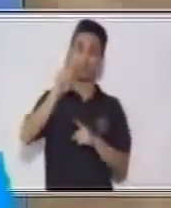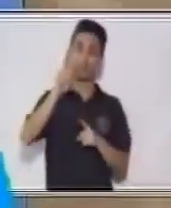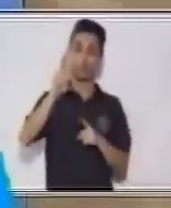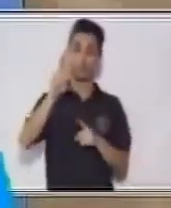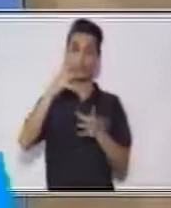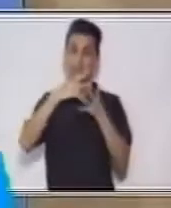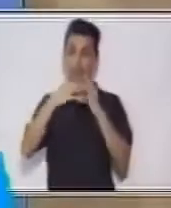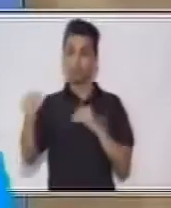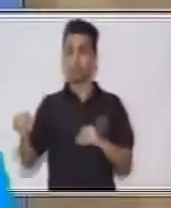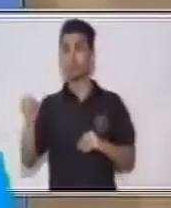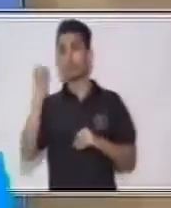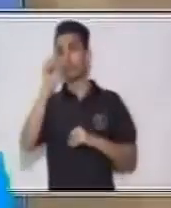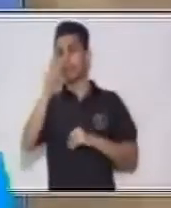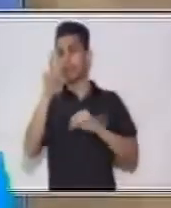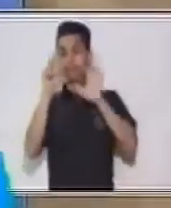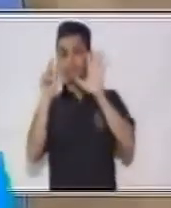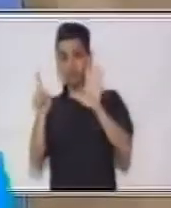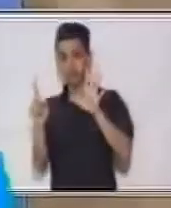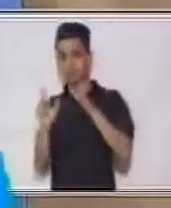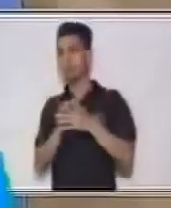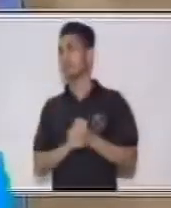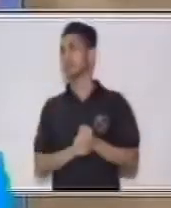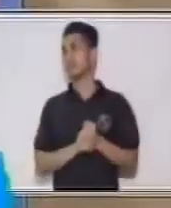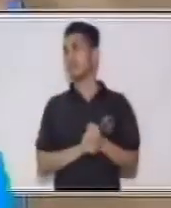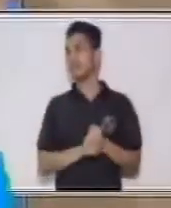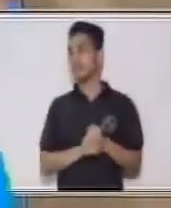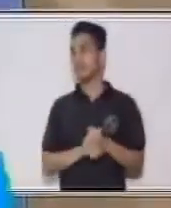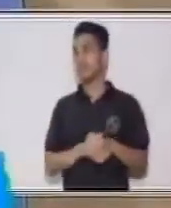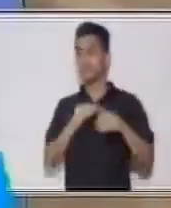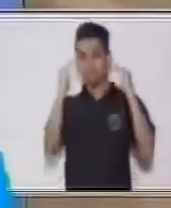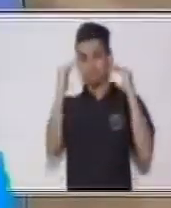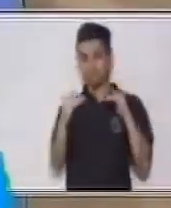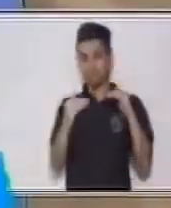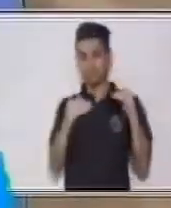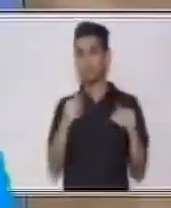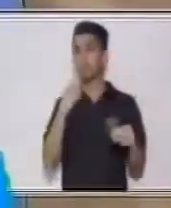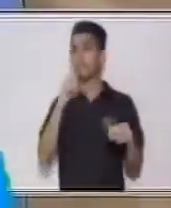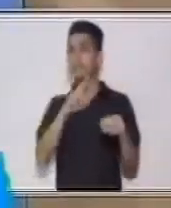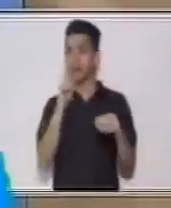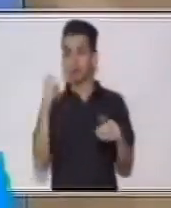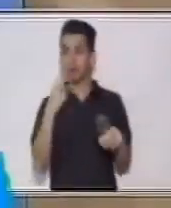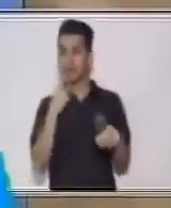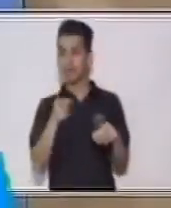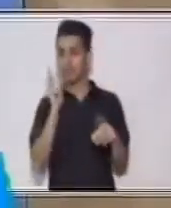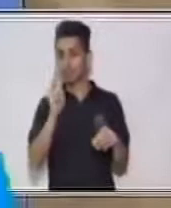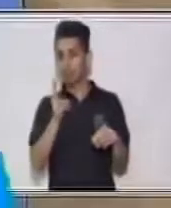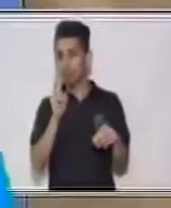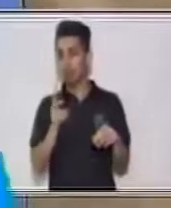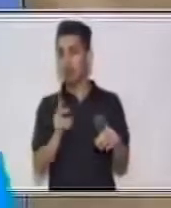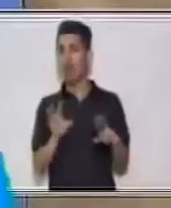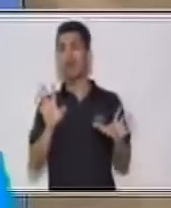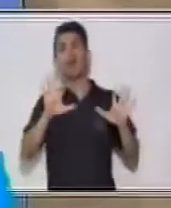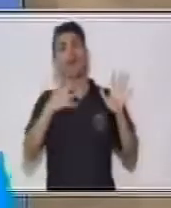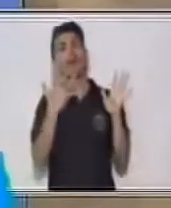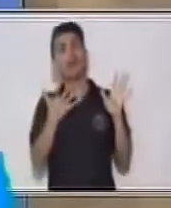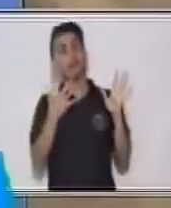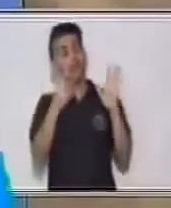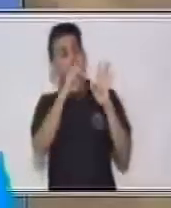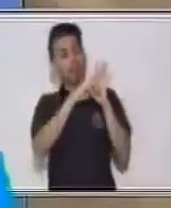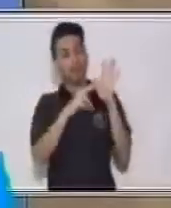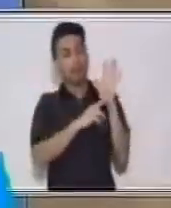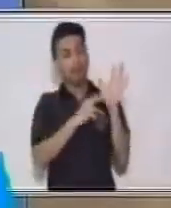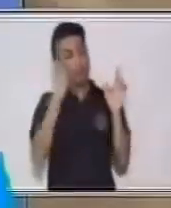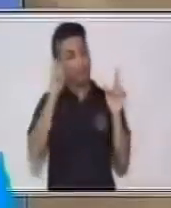24 más 2 26 ahora me vuelve a hacer la misma pregunta la regla del